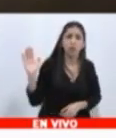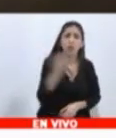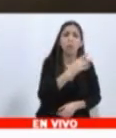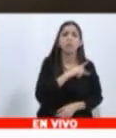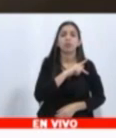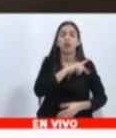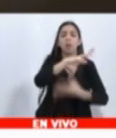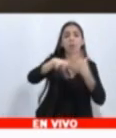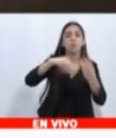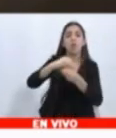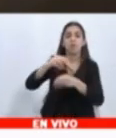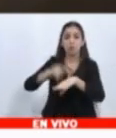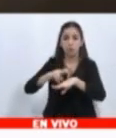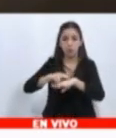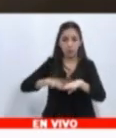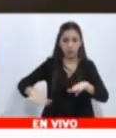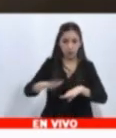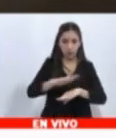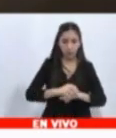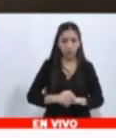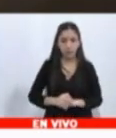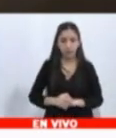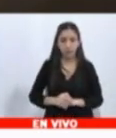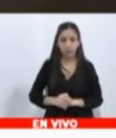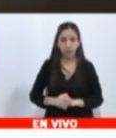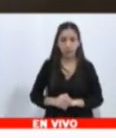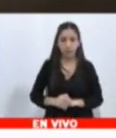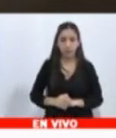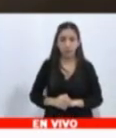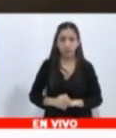quiero decirle a todo el pueblo paraguayo,